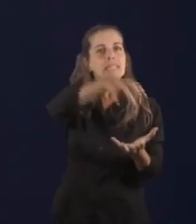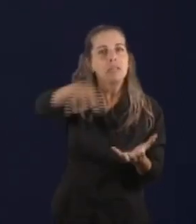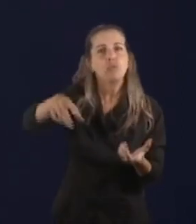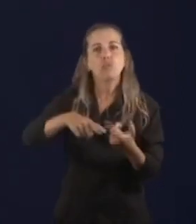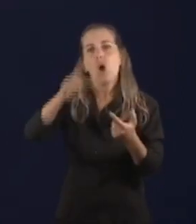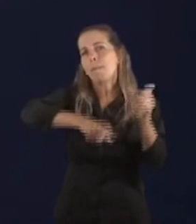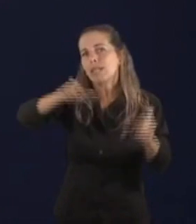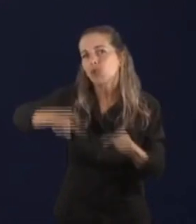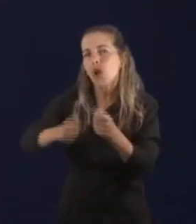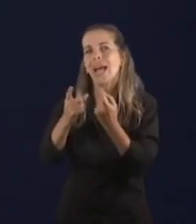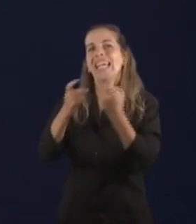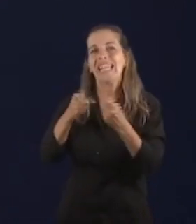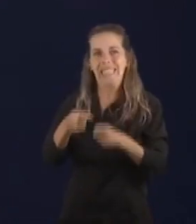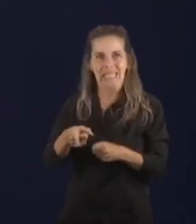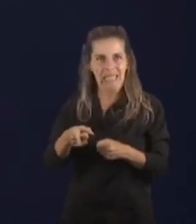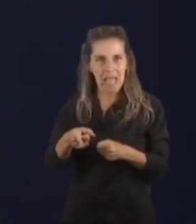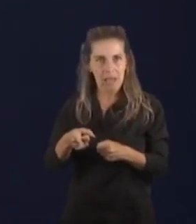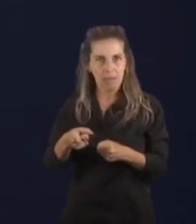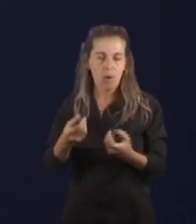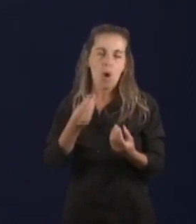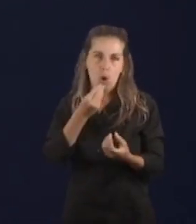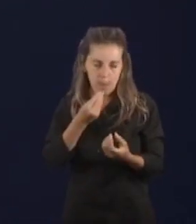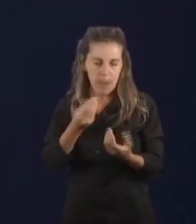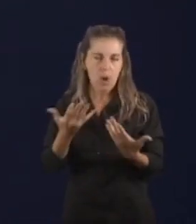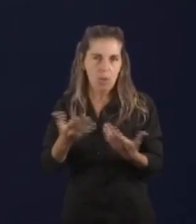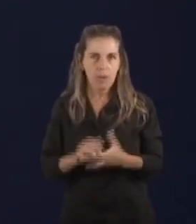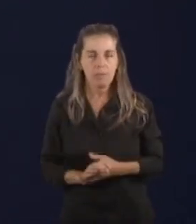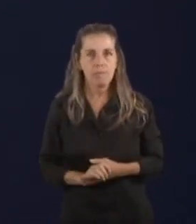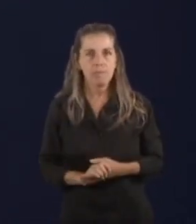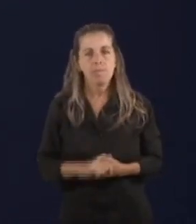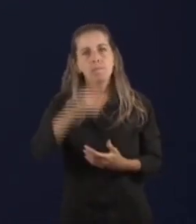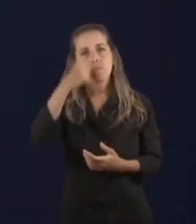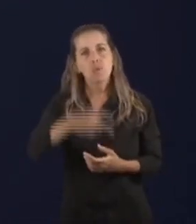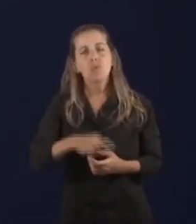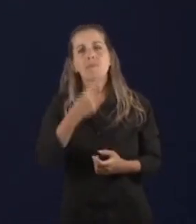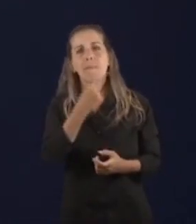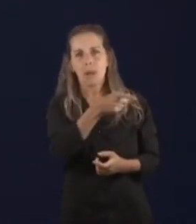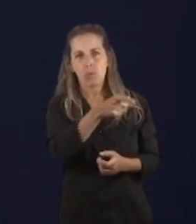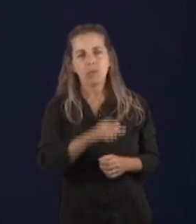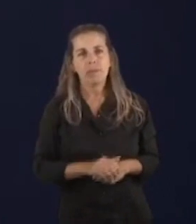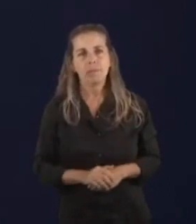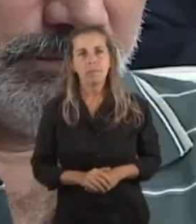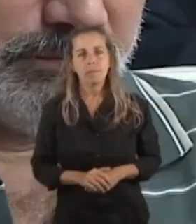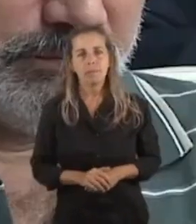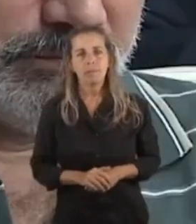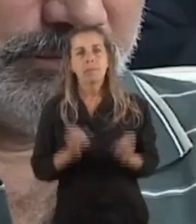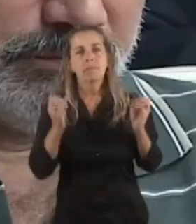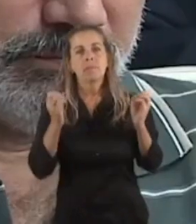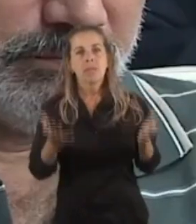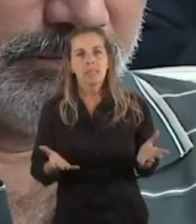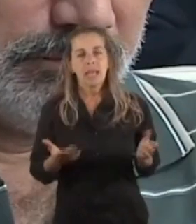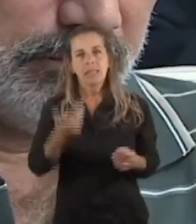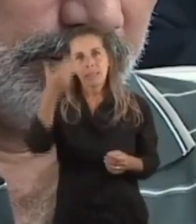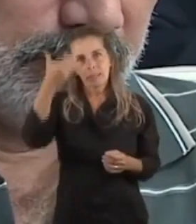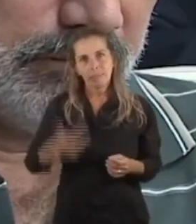eh tienen dificultades para alimentarse Por supuesto que sí última pregunta qué tal Buenos días Manuel Fabián